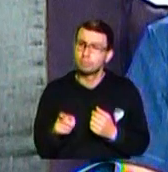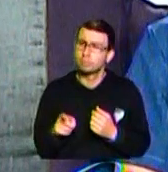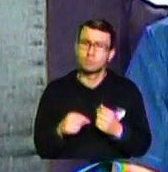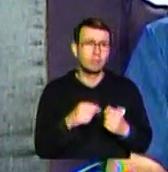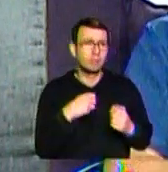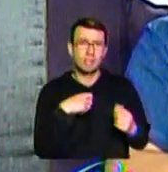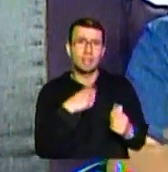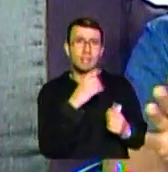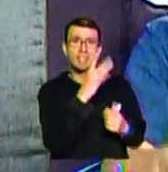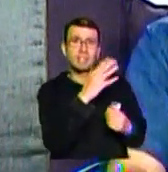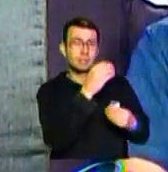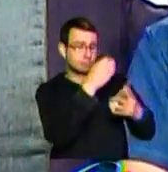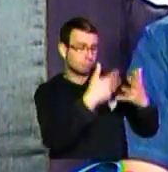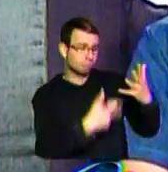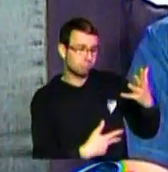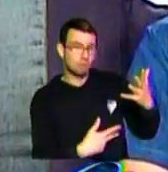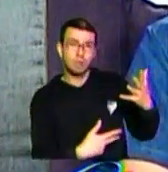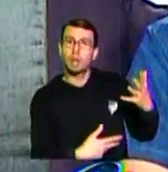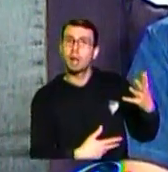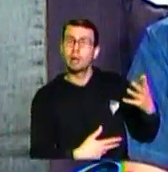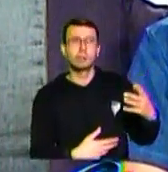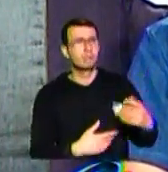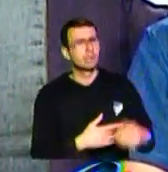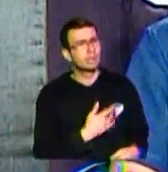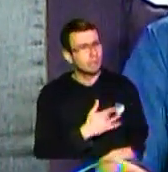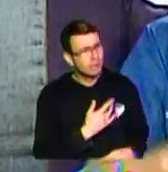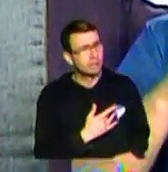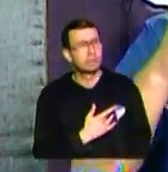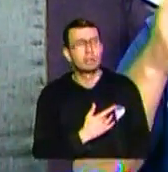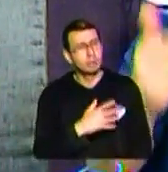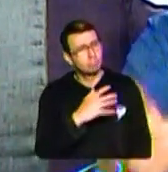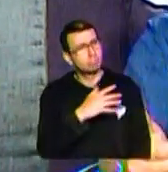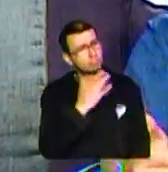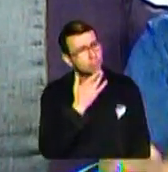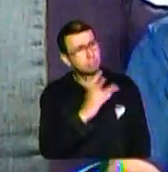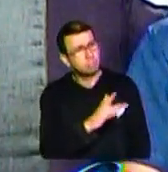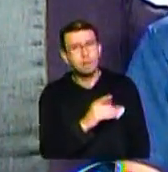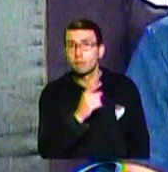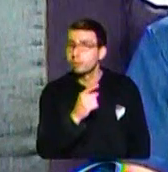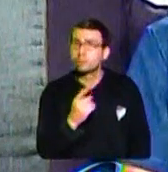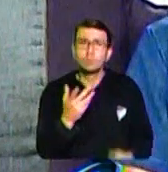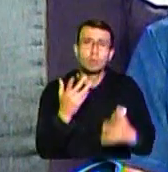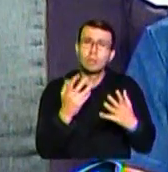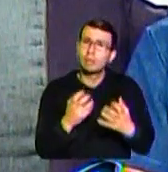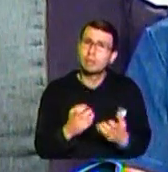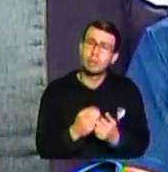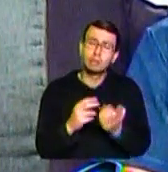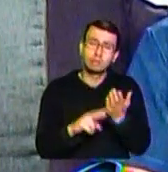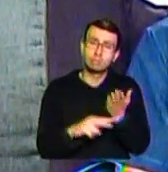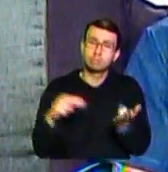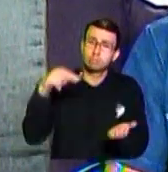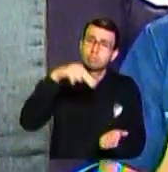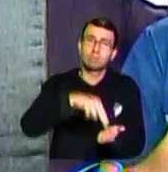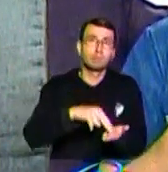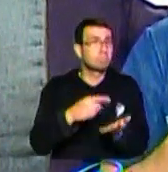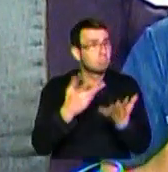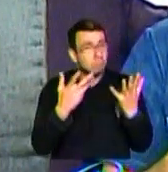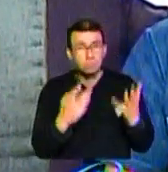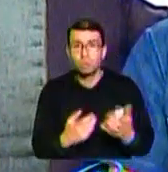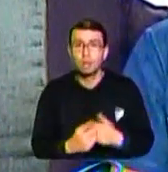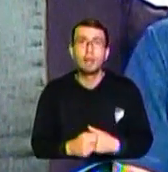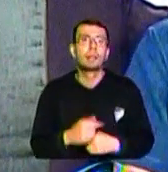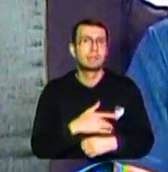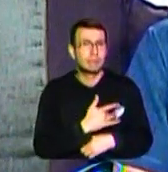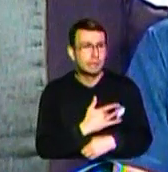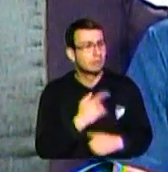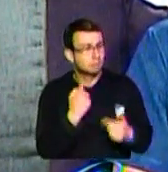que tiene, a cualquiera se le alteraría la vida por completo. La señora no quería levantarse de la cama y todos esos son síntomas porque es que todas